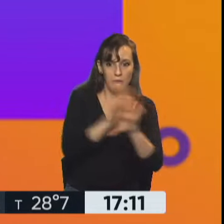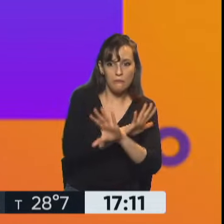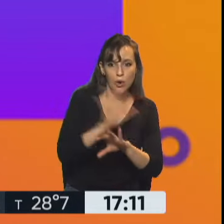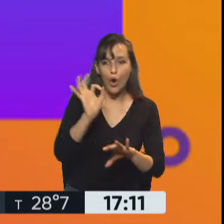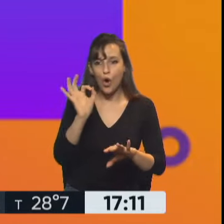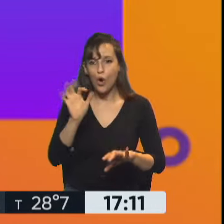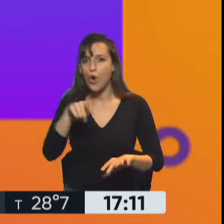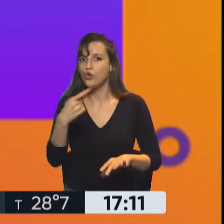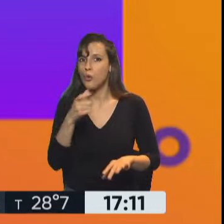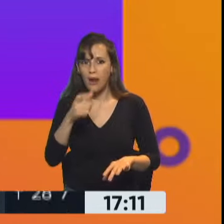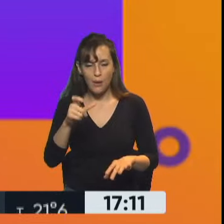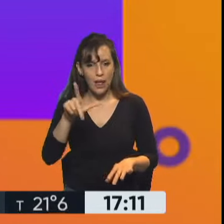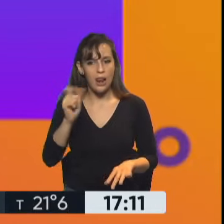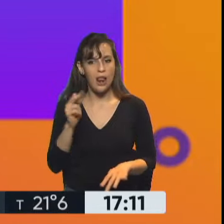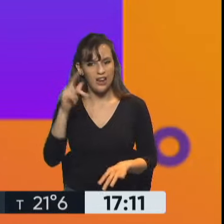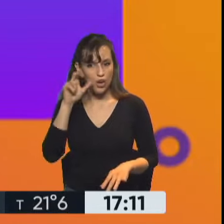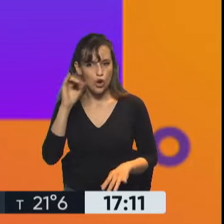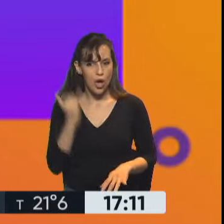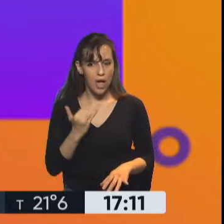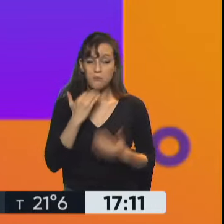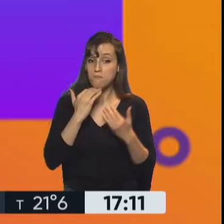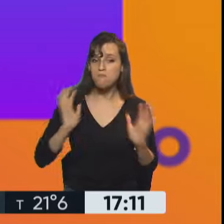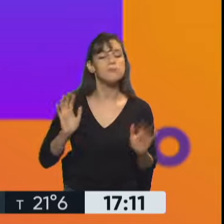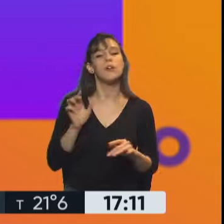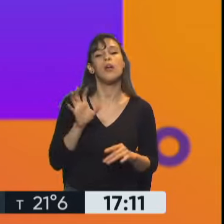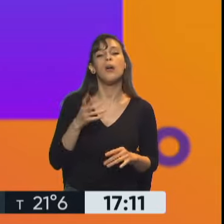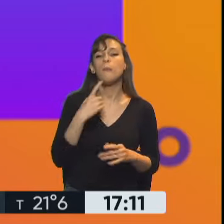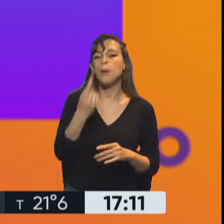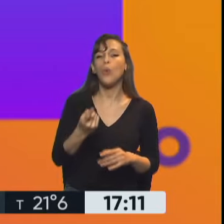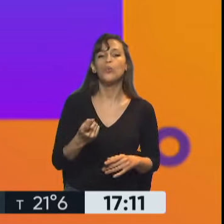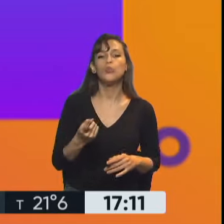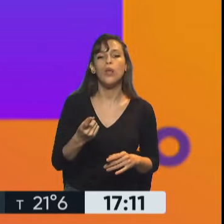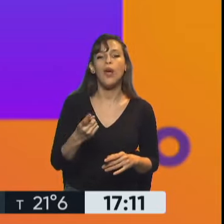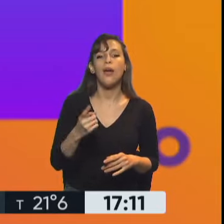preguntarle al Indio Froilán. ¿En qué lugar de Santiago del Estero está